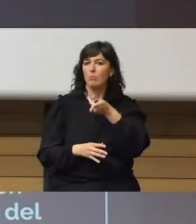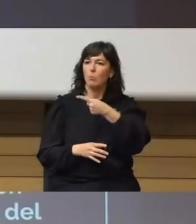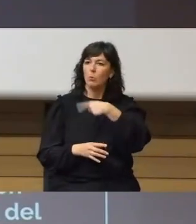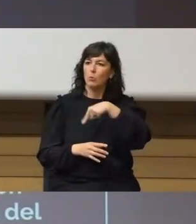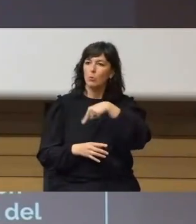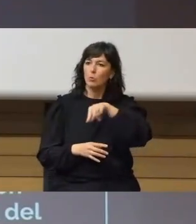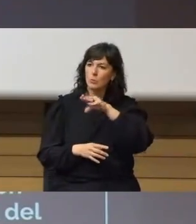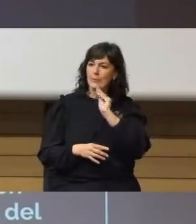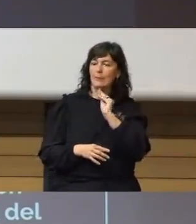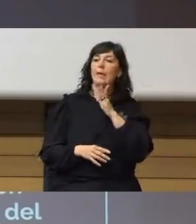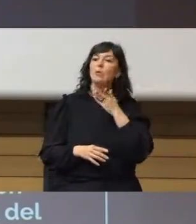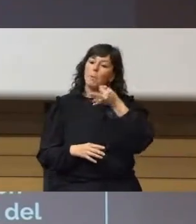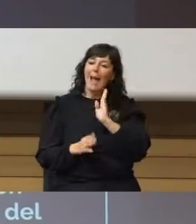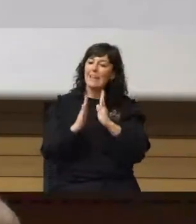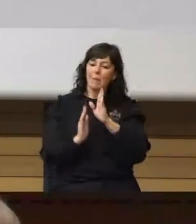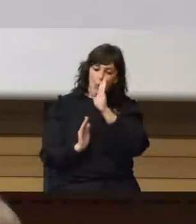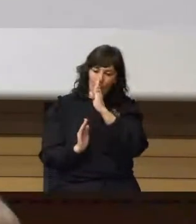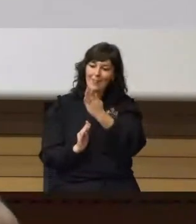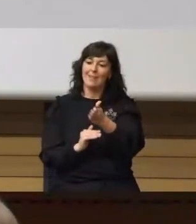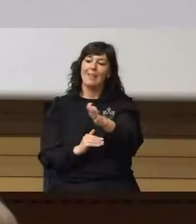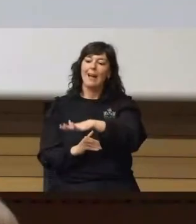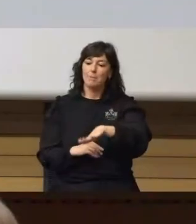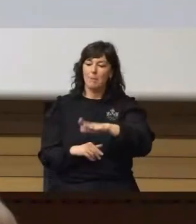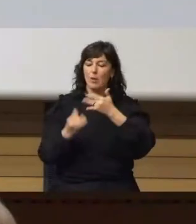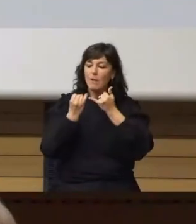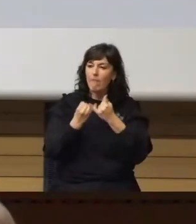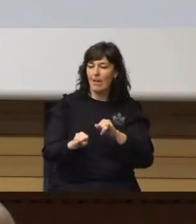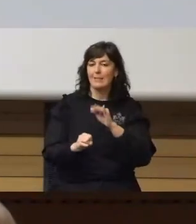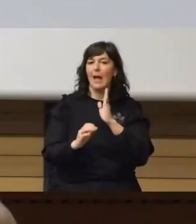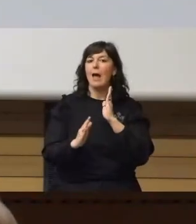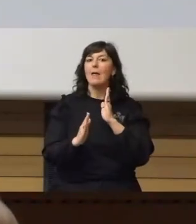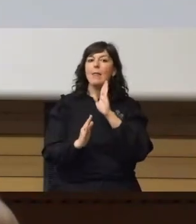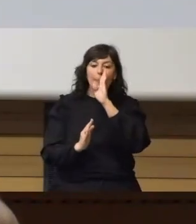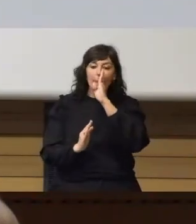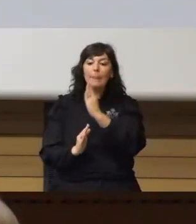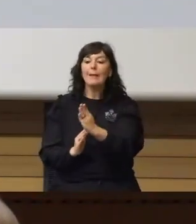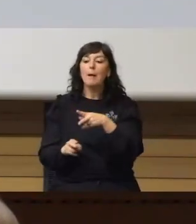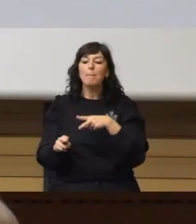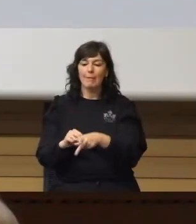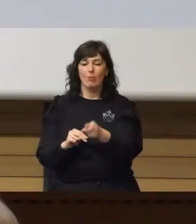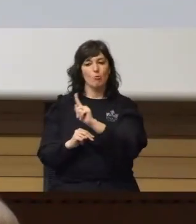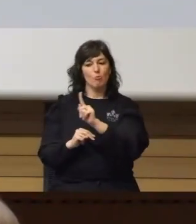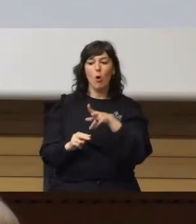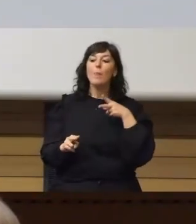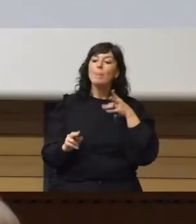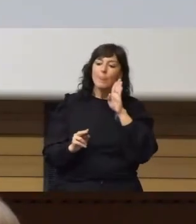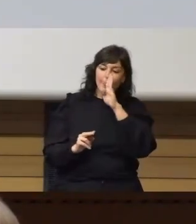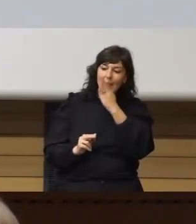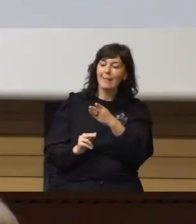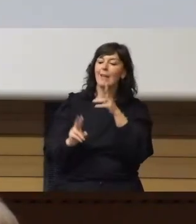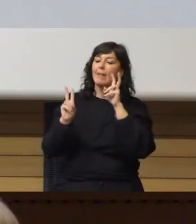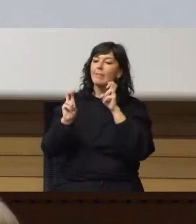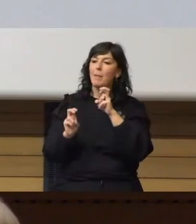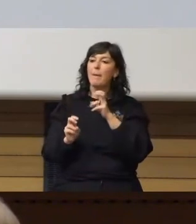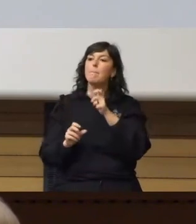espacios de fiesta. Pero directa no en prevención, sino en el abordaje de personas que consumen. Entonces tenéis que contextualizar la ponencia que voy a